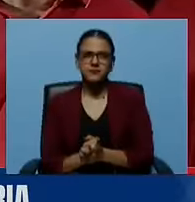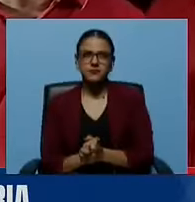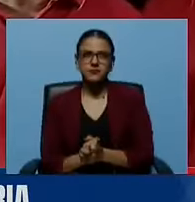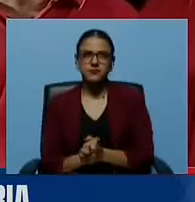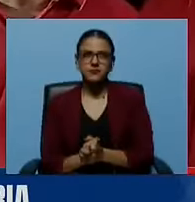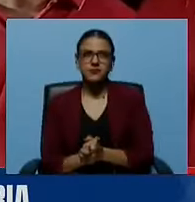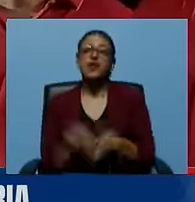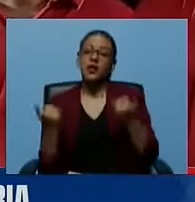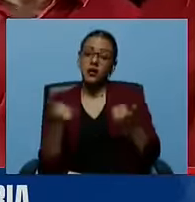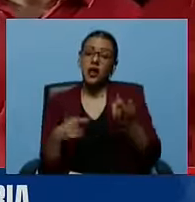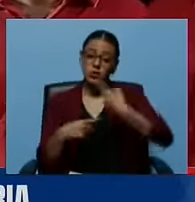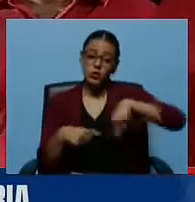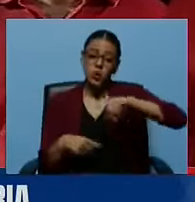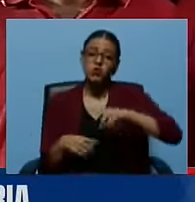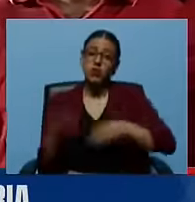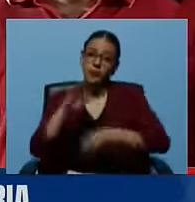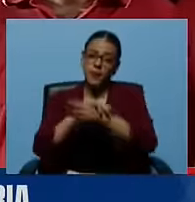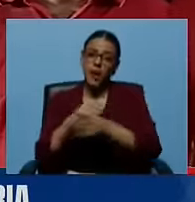Vamos entonces,